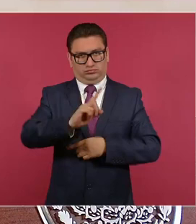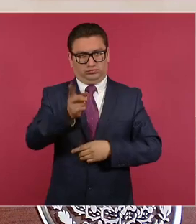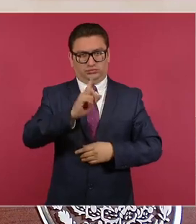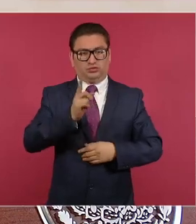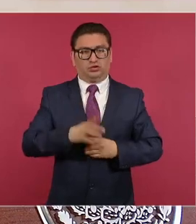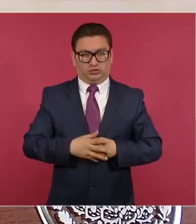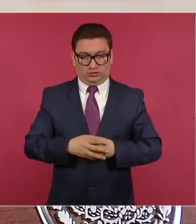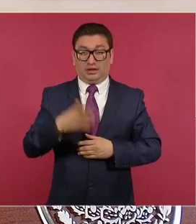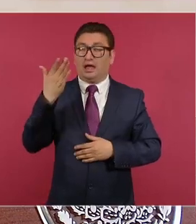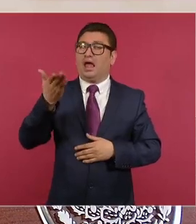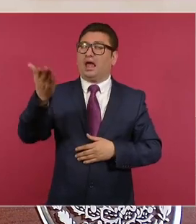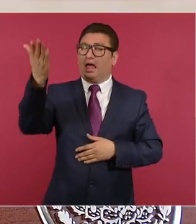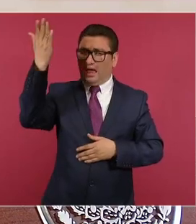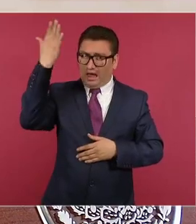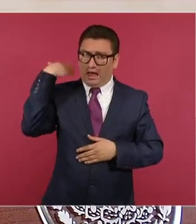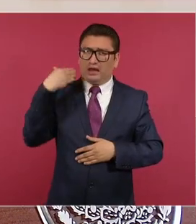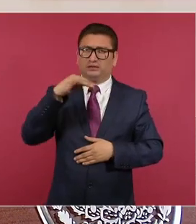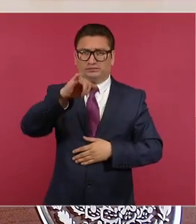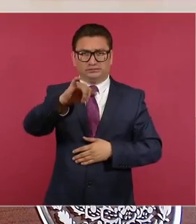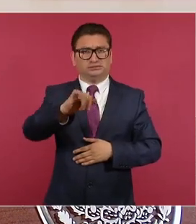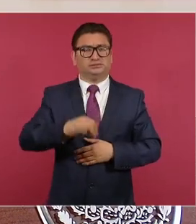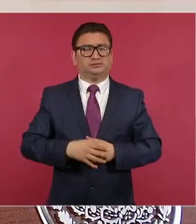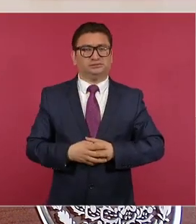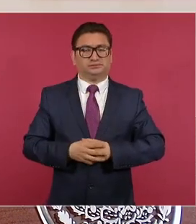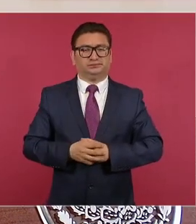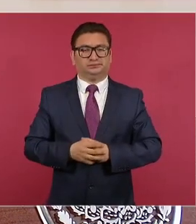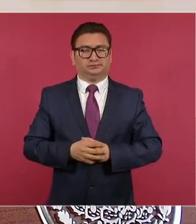como los que habían.